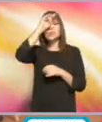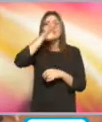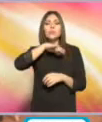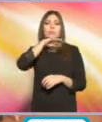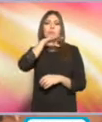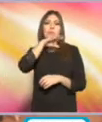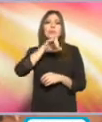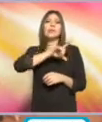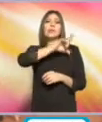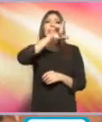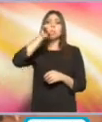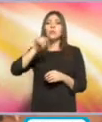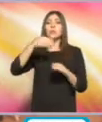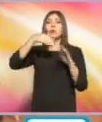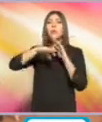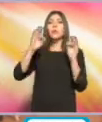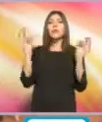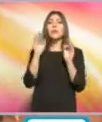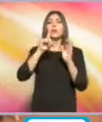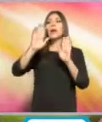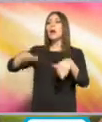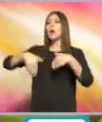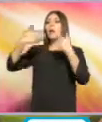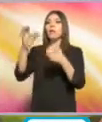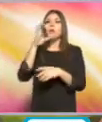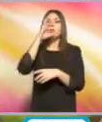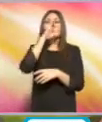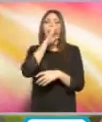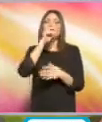ya es un desajuste constante. Tomar cosas frías, eso baja las